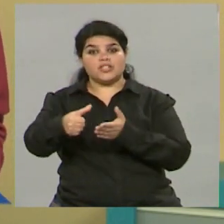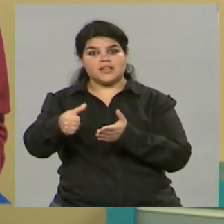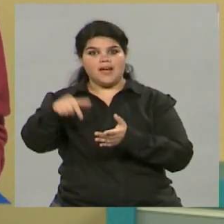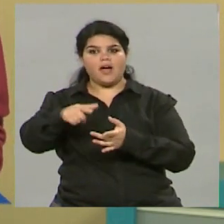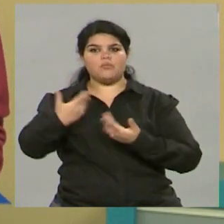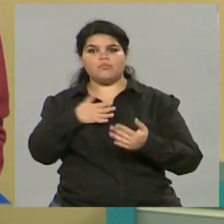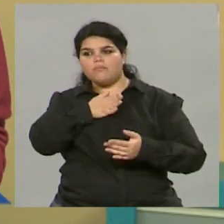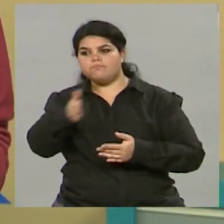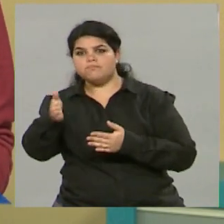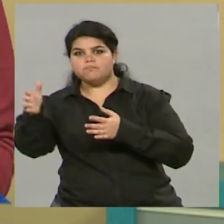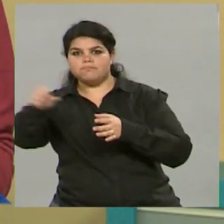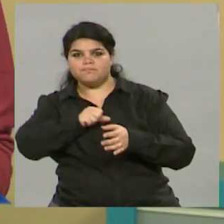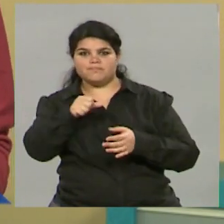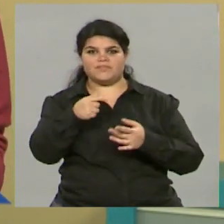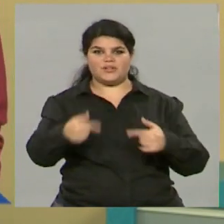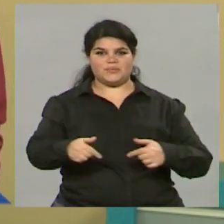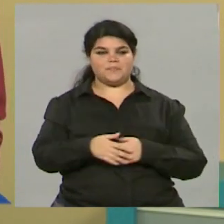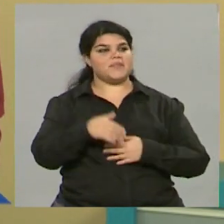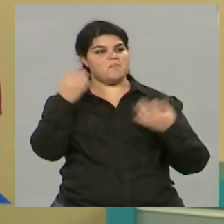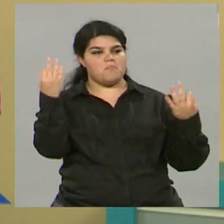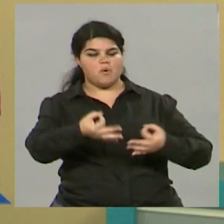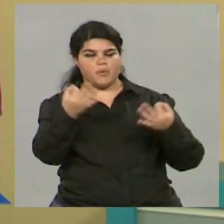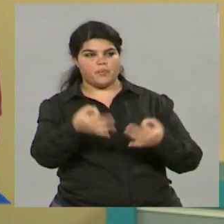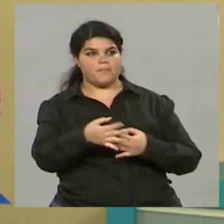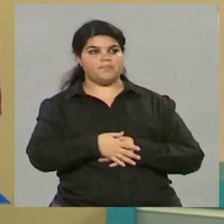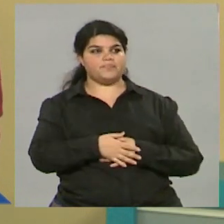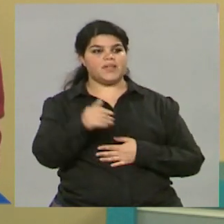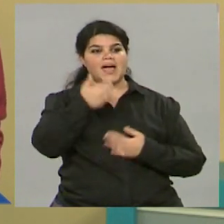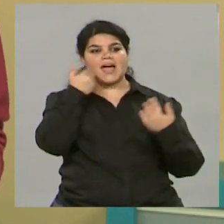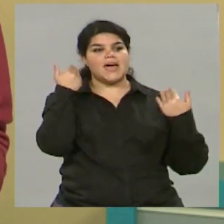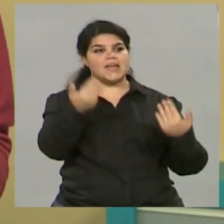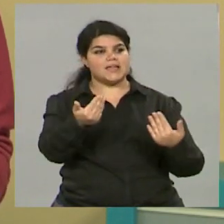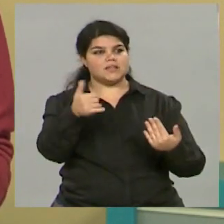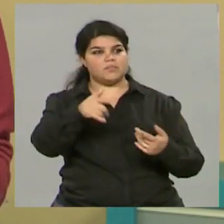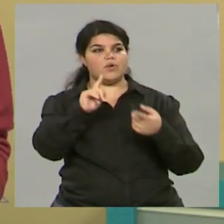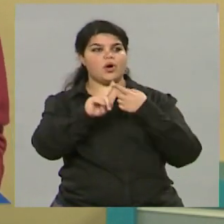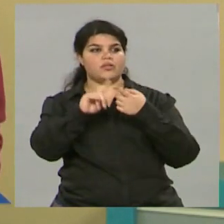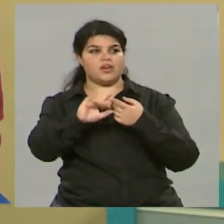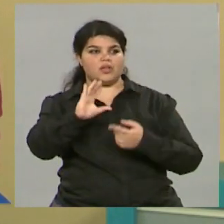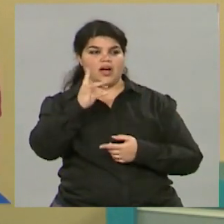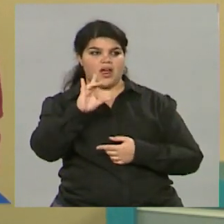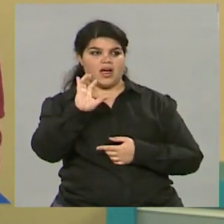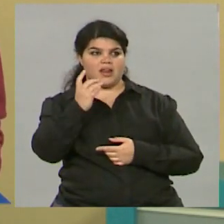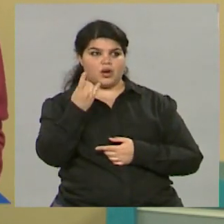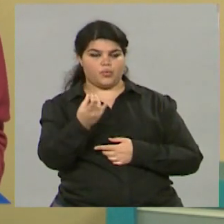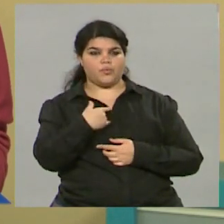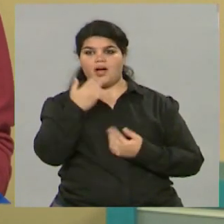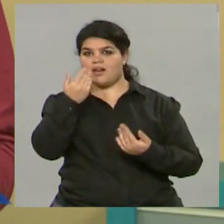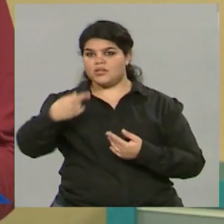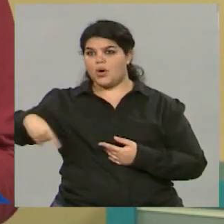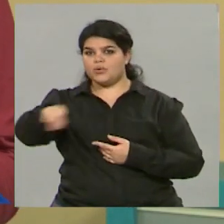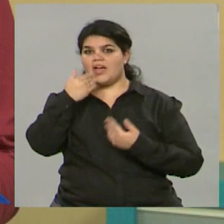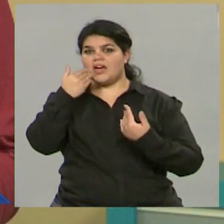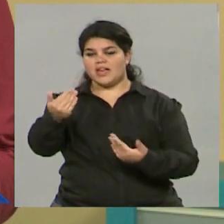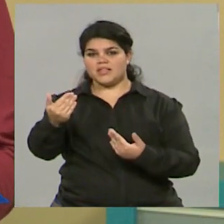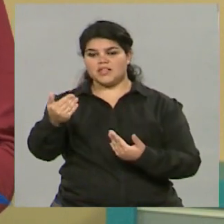acercamos. Genial, genial, buenísimo. Muchas gracias, Abel, entonces, por el contacto con Señalú. Gracias a ustedes. Sí, buenas noches. Gracias